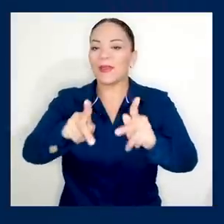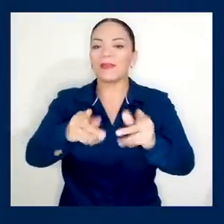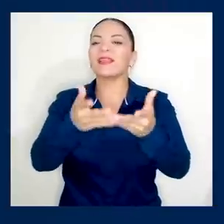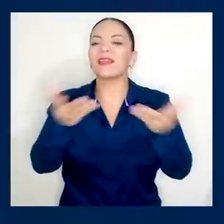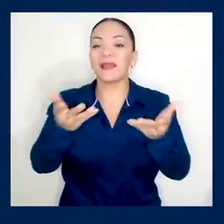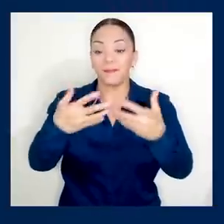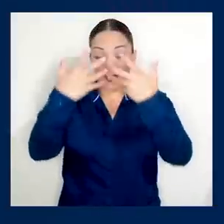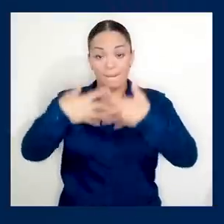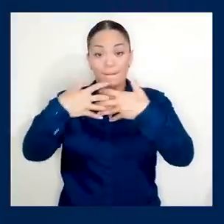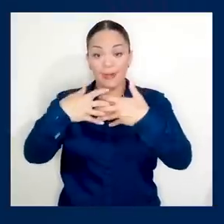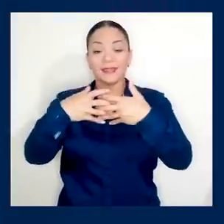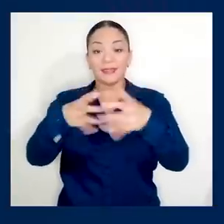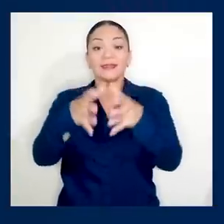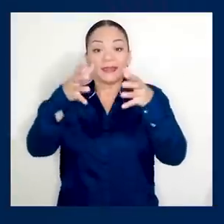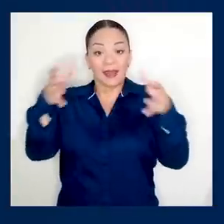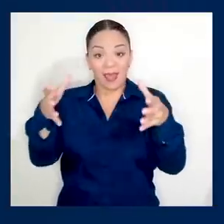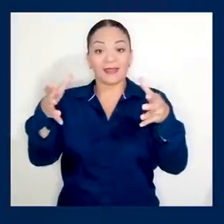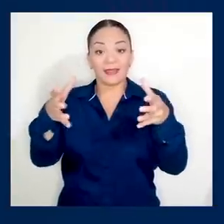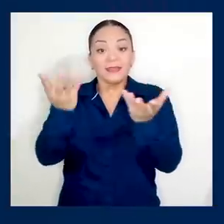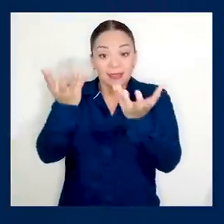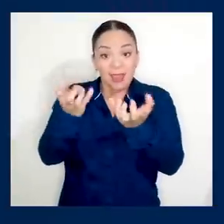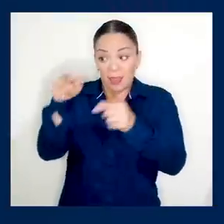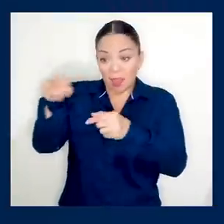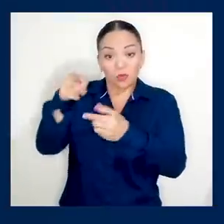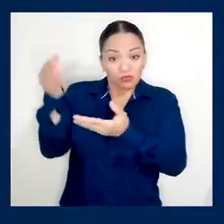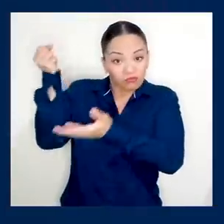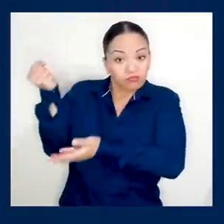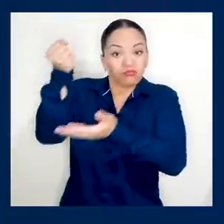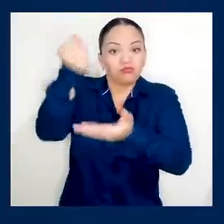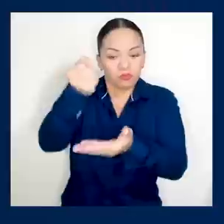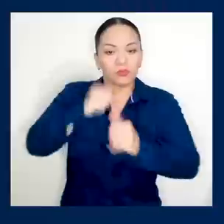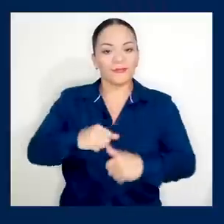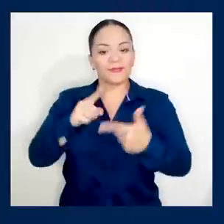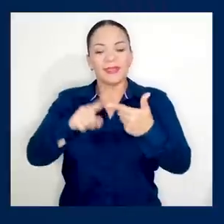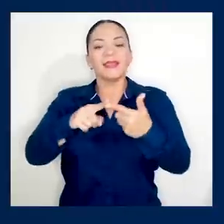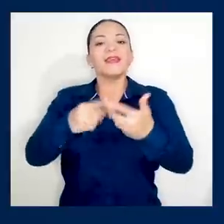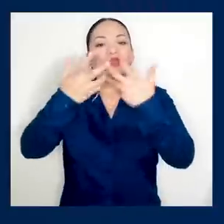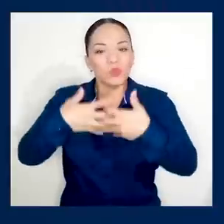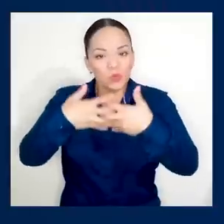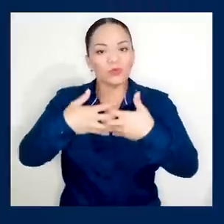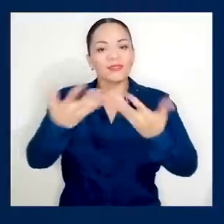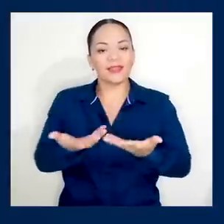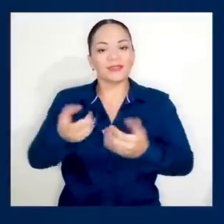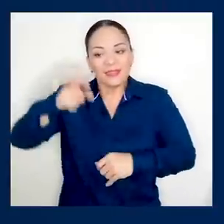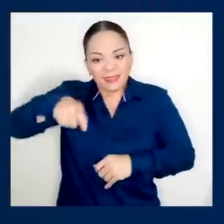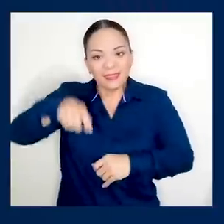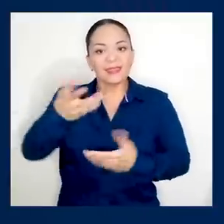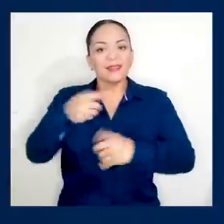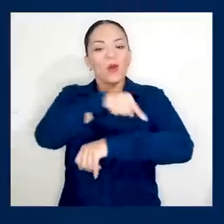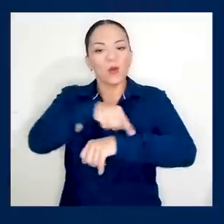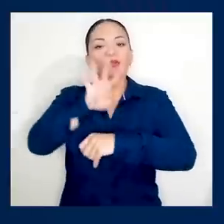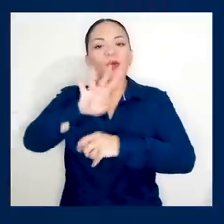que empresas globales que quieren traer inversión al país en industrias que necesitan